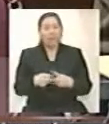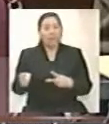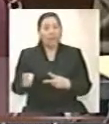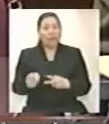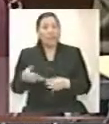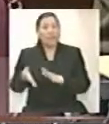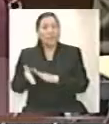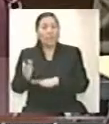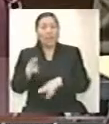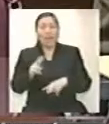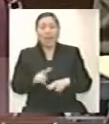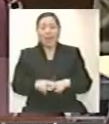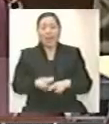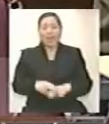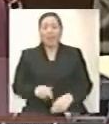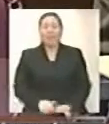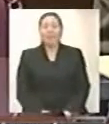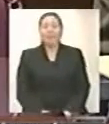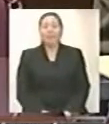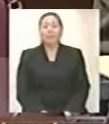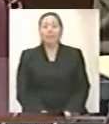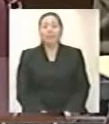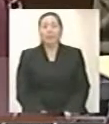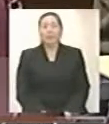Argentina y pasa a clandestinidad.